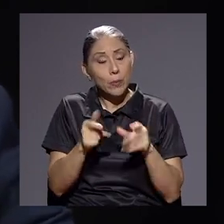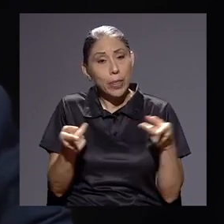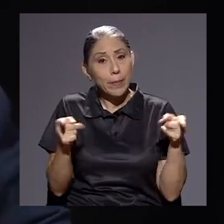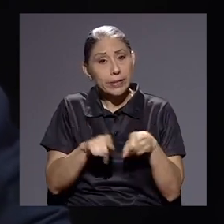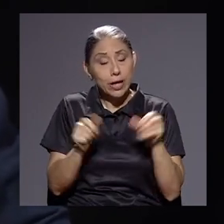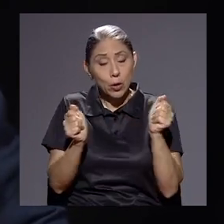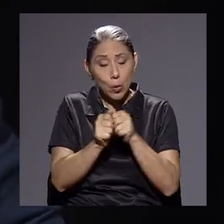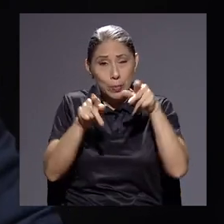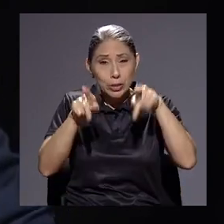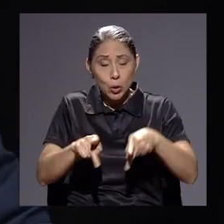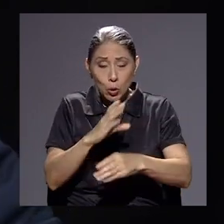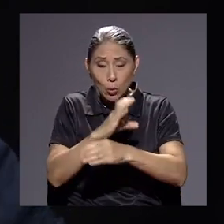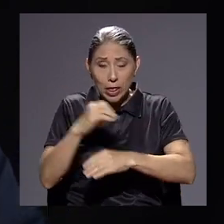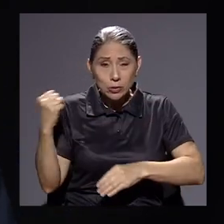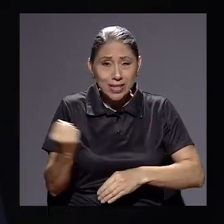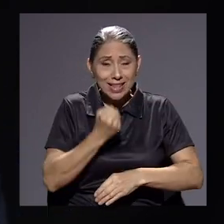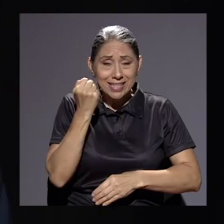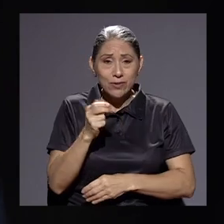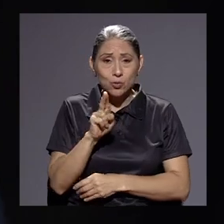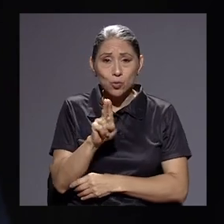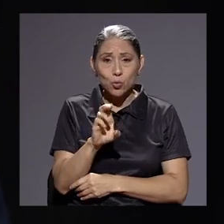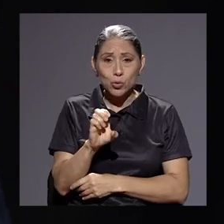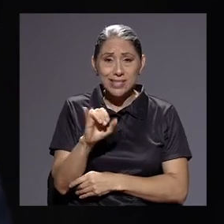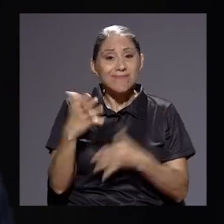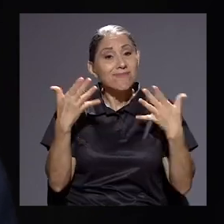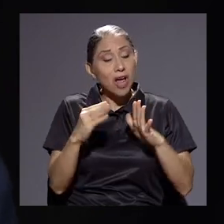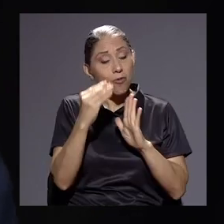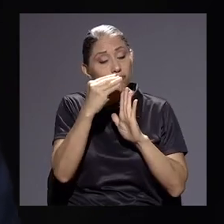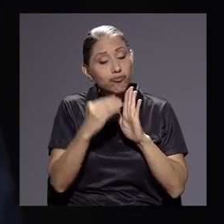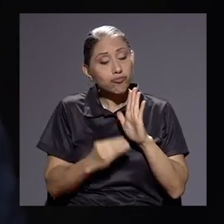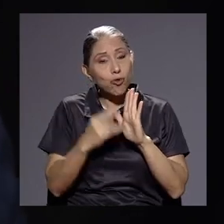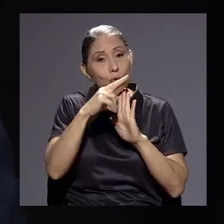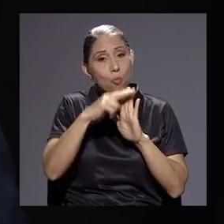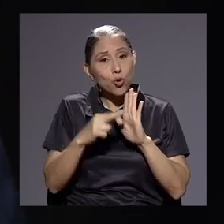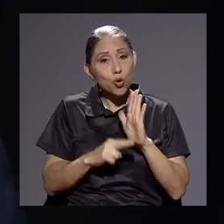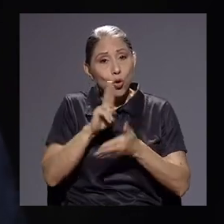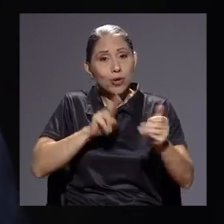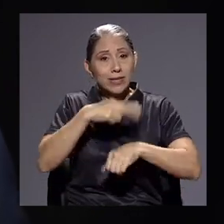unidad de cuidados intensivos tiene un protocolo desde la Universidad Nacional que